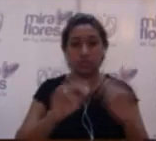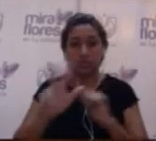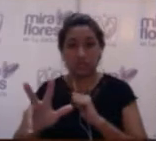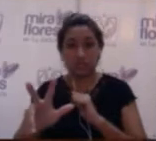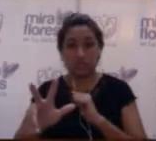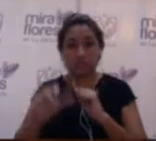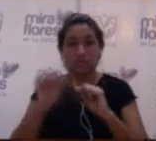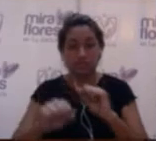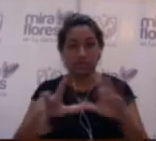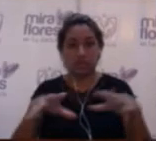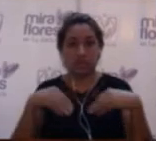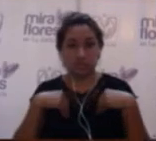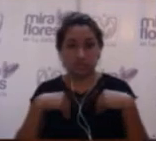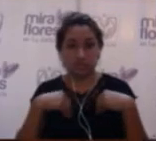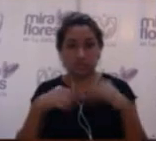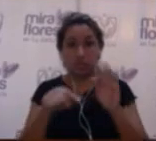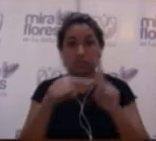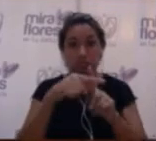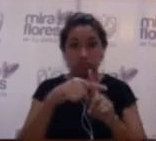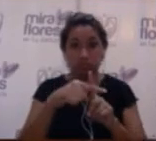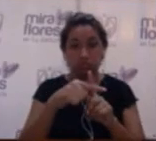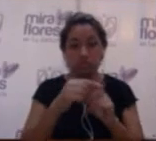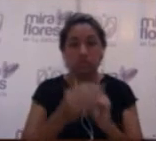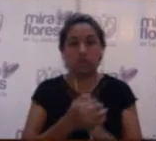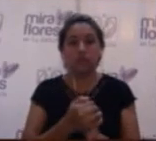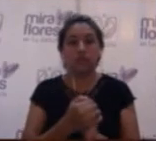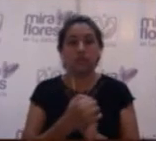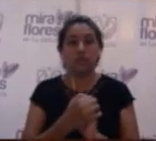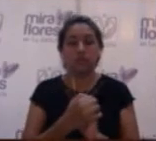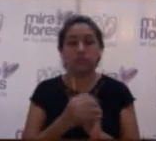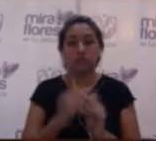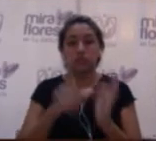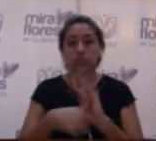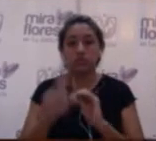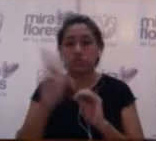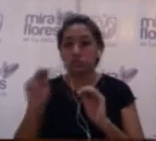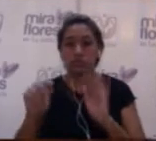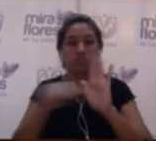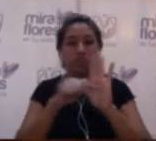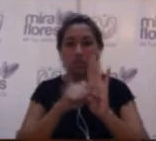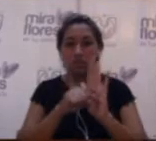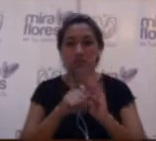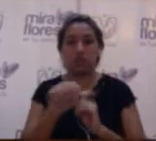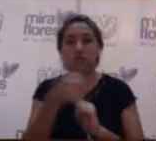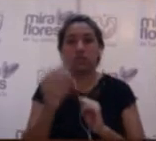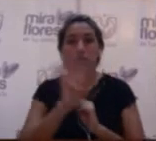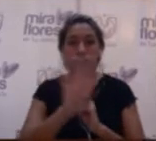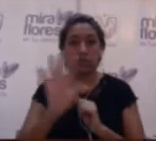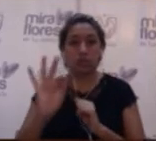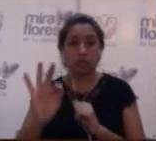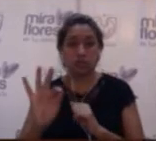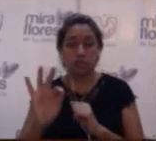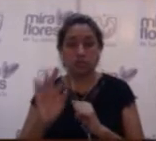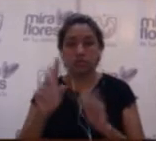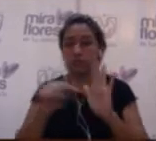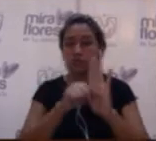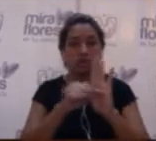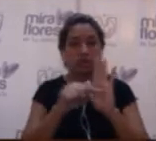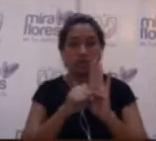recibieron, 14 respuestas fueron desfavorables y 49 desfavorables, o